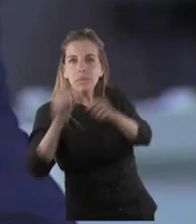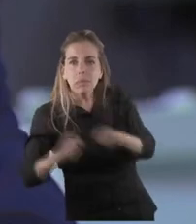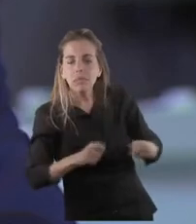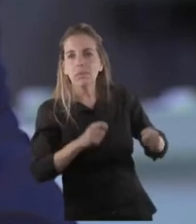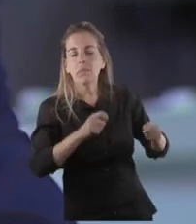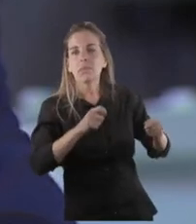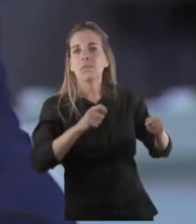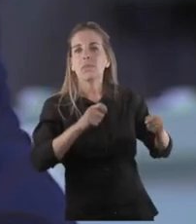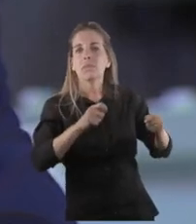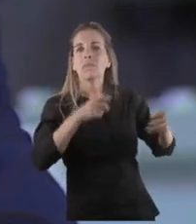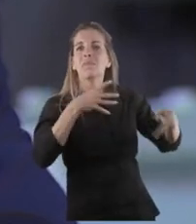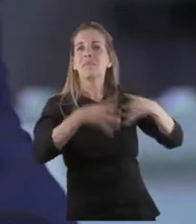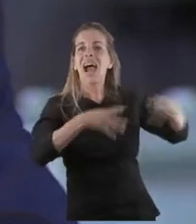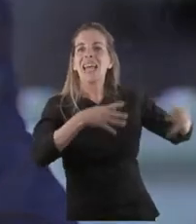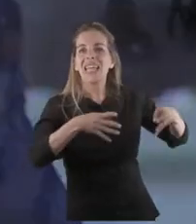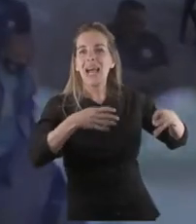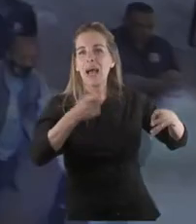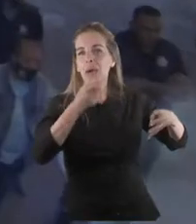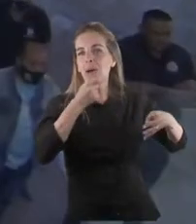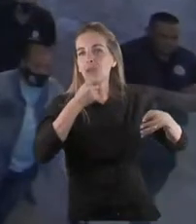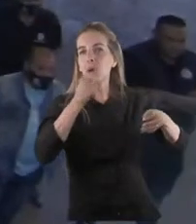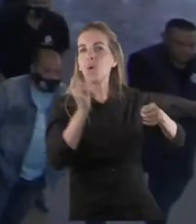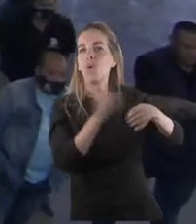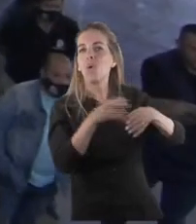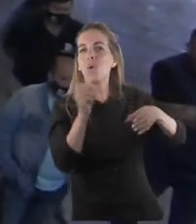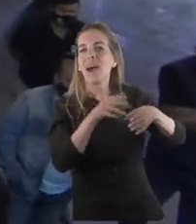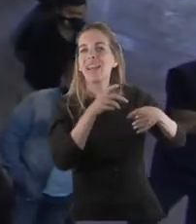silobolsas. Que cuando uno va